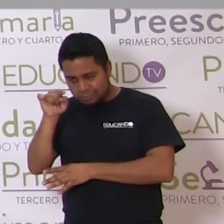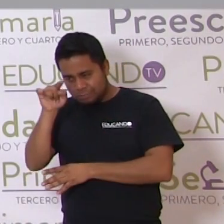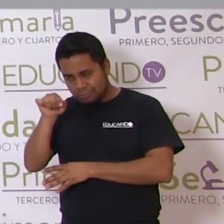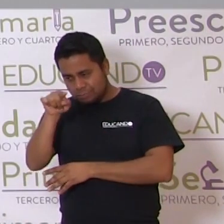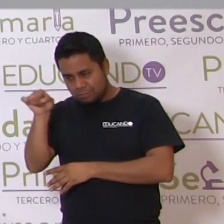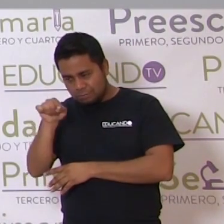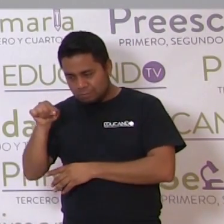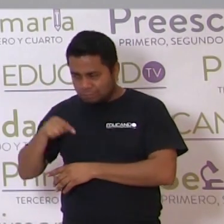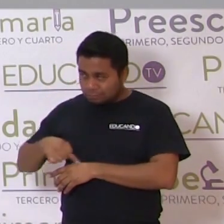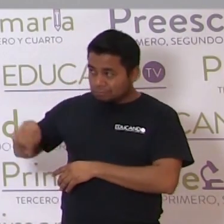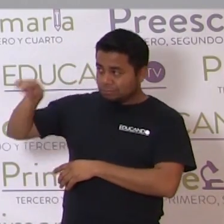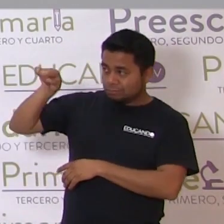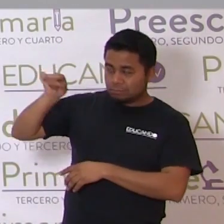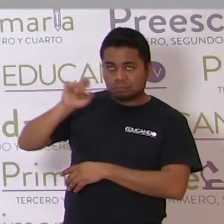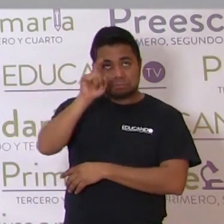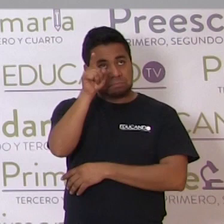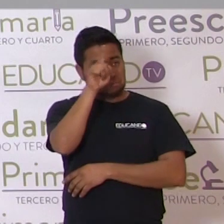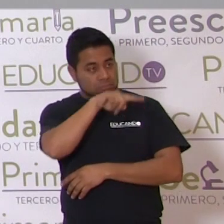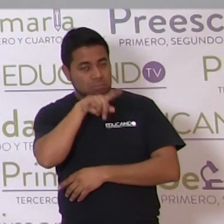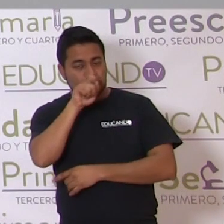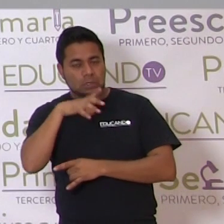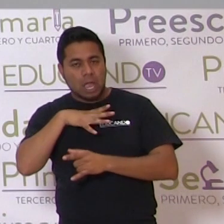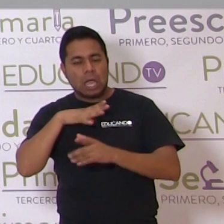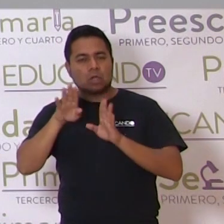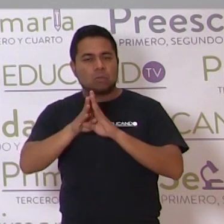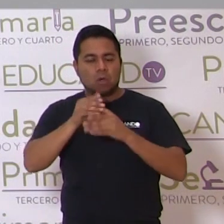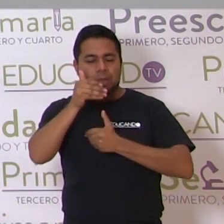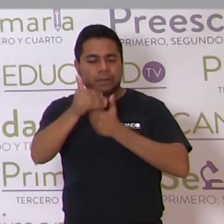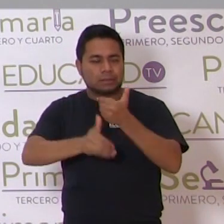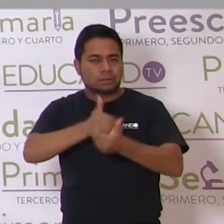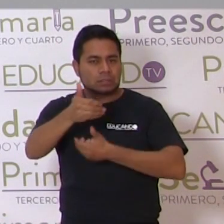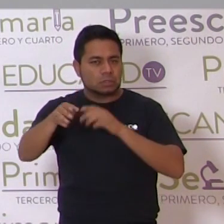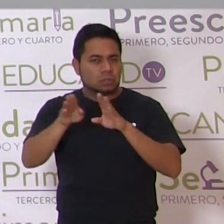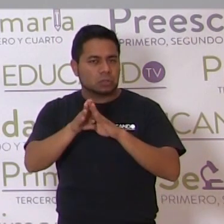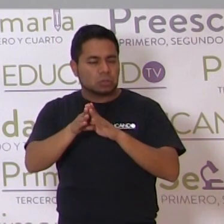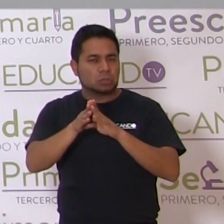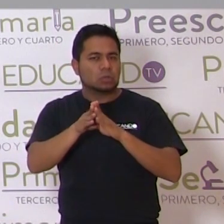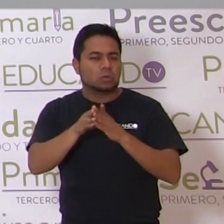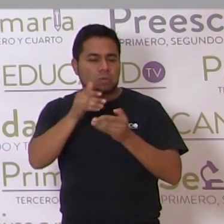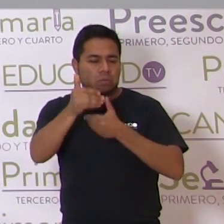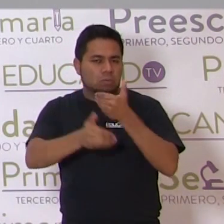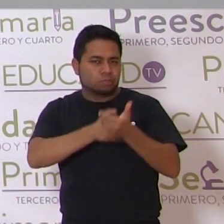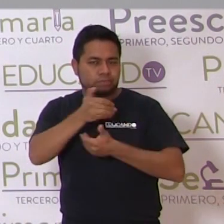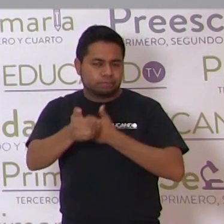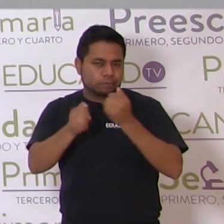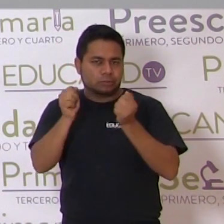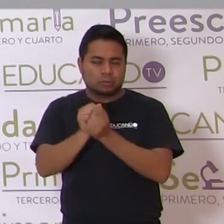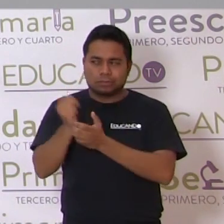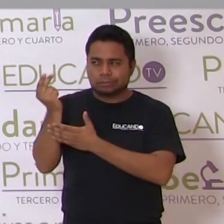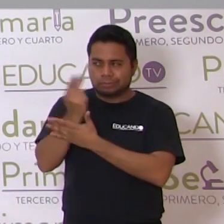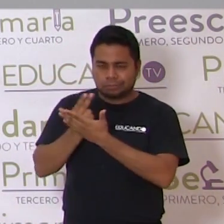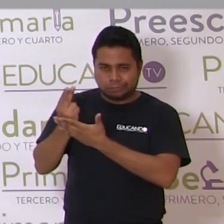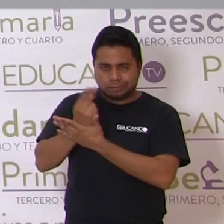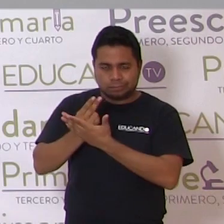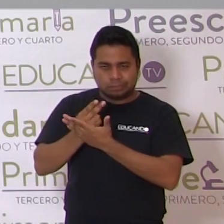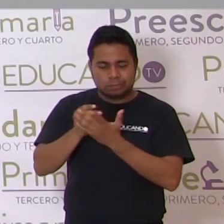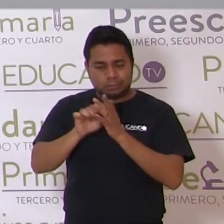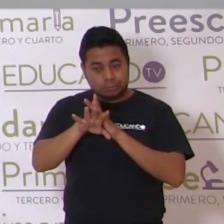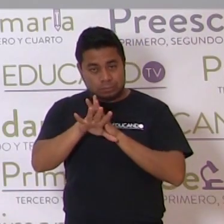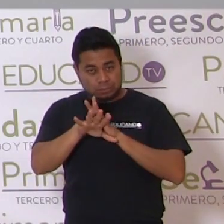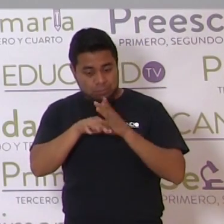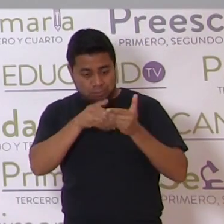que nos indican un desarrollo del procedimiento gráfico. O sea, el desarrollo